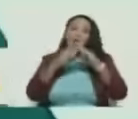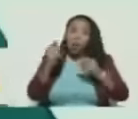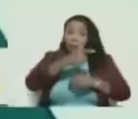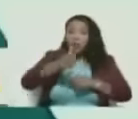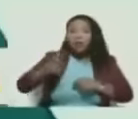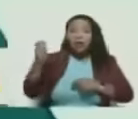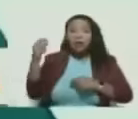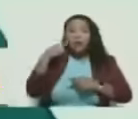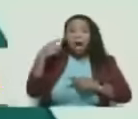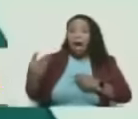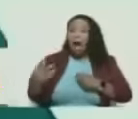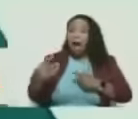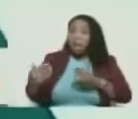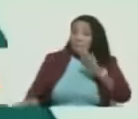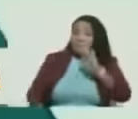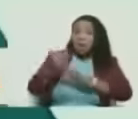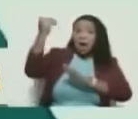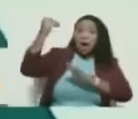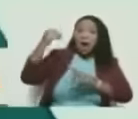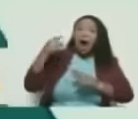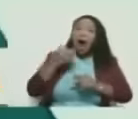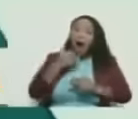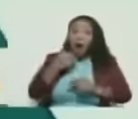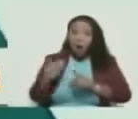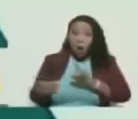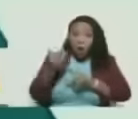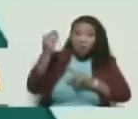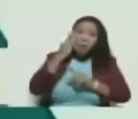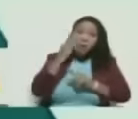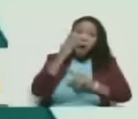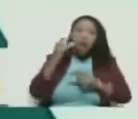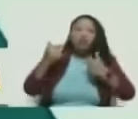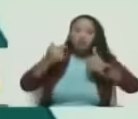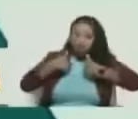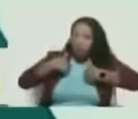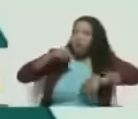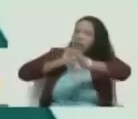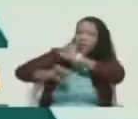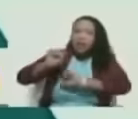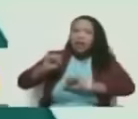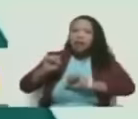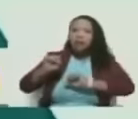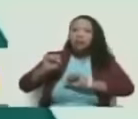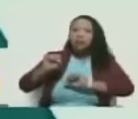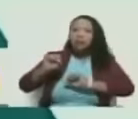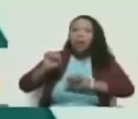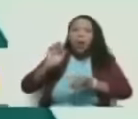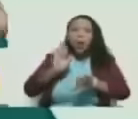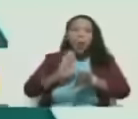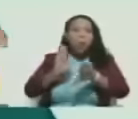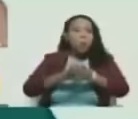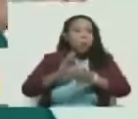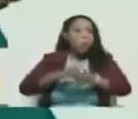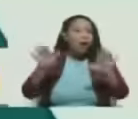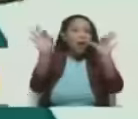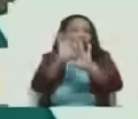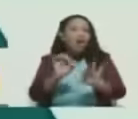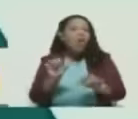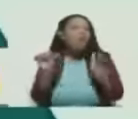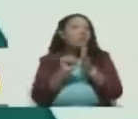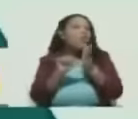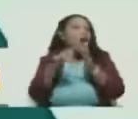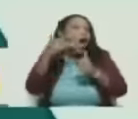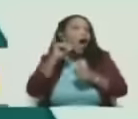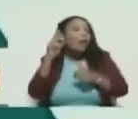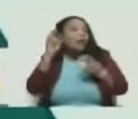mete con su mamá, sale pa'lante, frentea, dice algo, porque nadie, ¿dónde está la dignidad de alguien que no